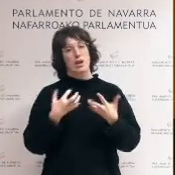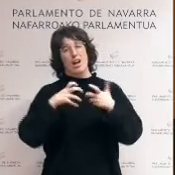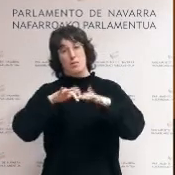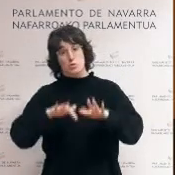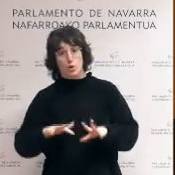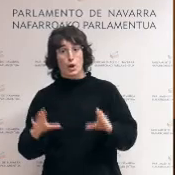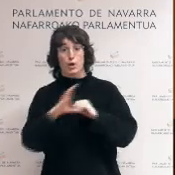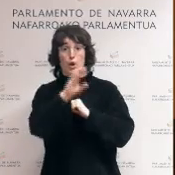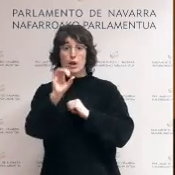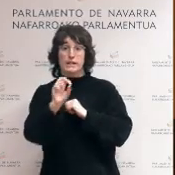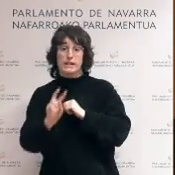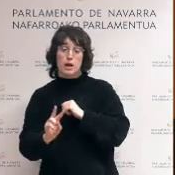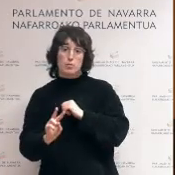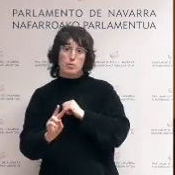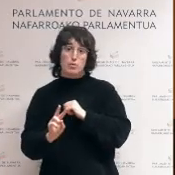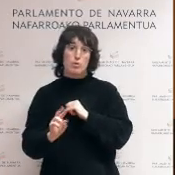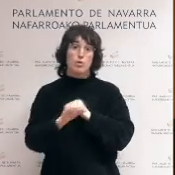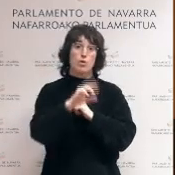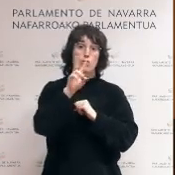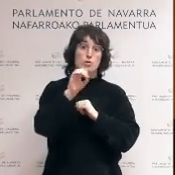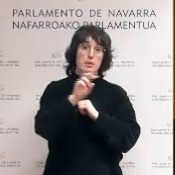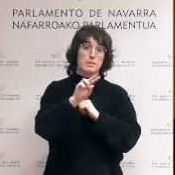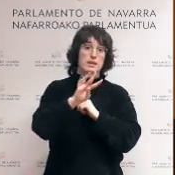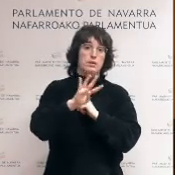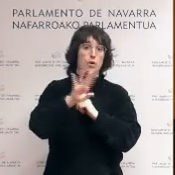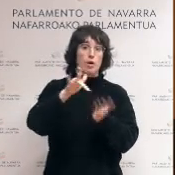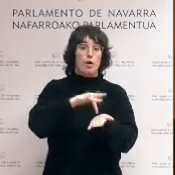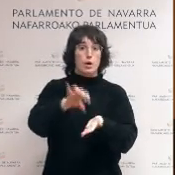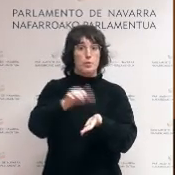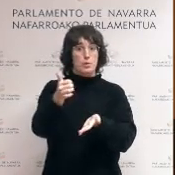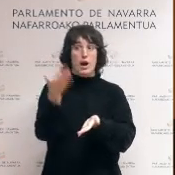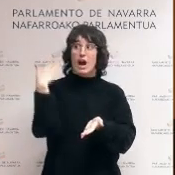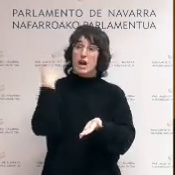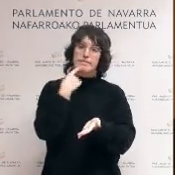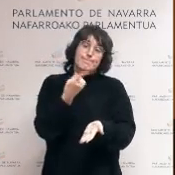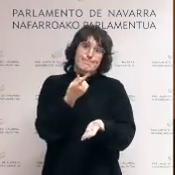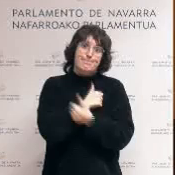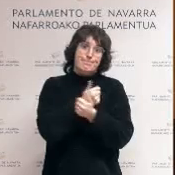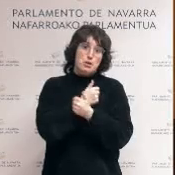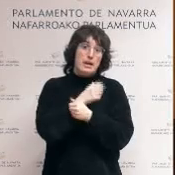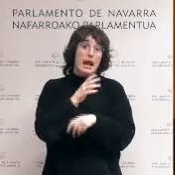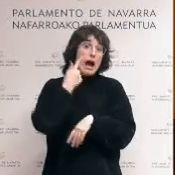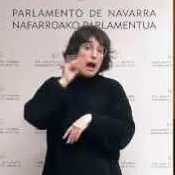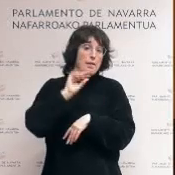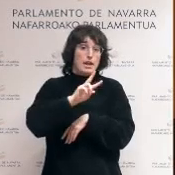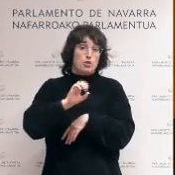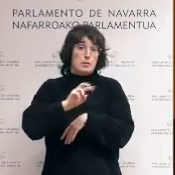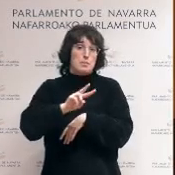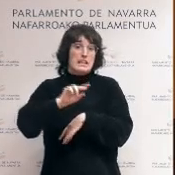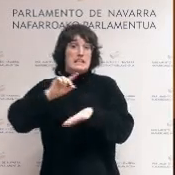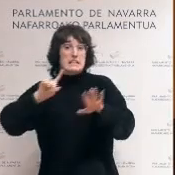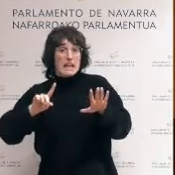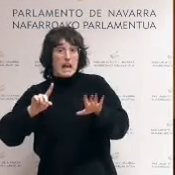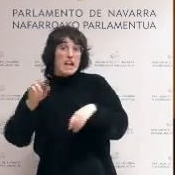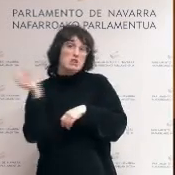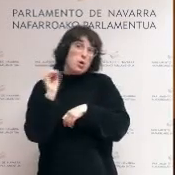aprobado en el 24, nos dijo entonces que teníamos que esperar, que iba a llegar al 26, en el 27, en